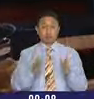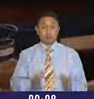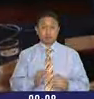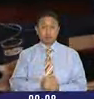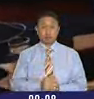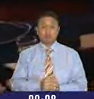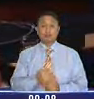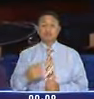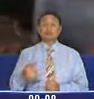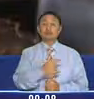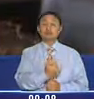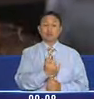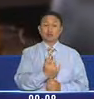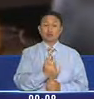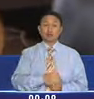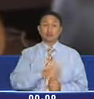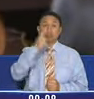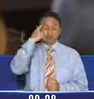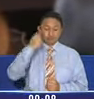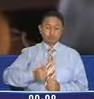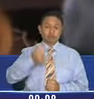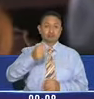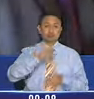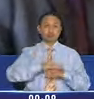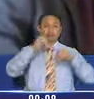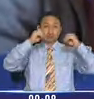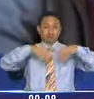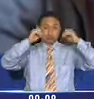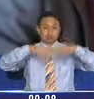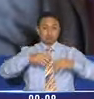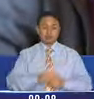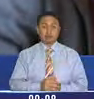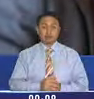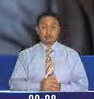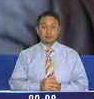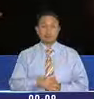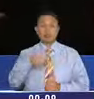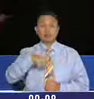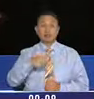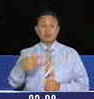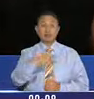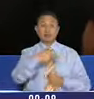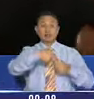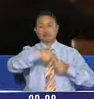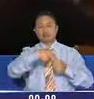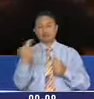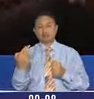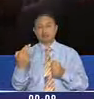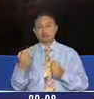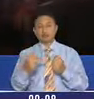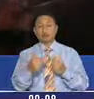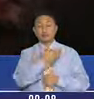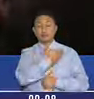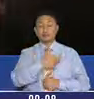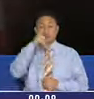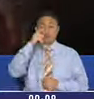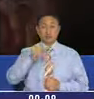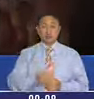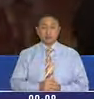las acciones que se emprenderán desde el gobierno por el fenómeno del Niño. Es que se trata de una nueva baja en el gabinete ministerial del presidente